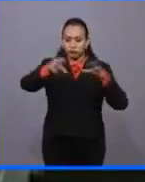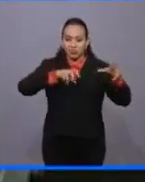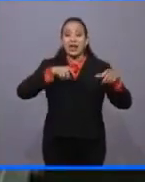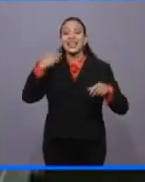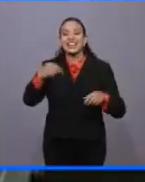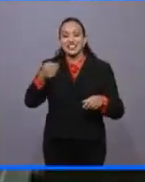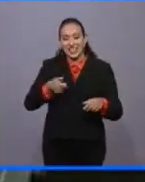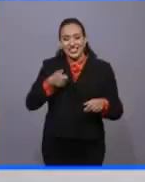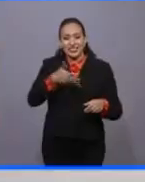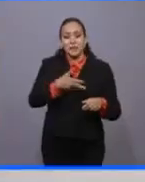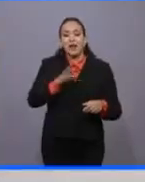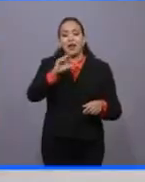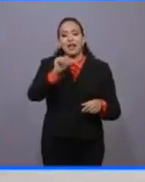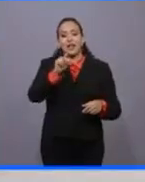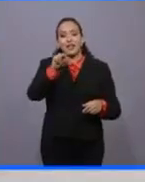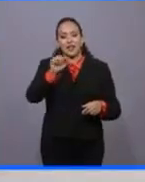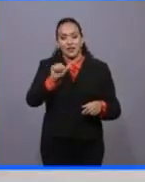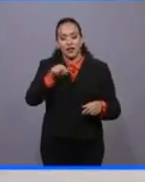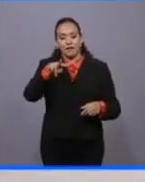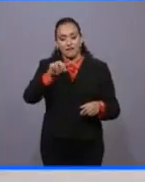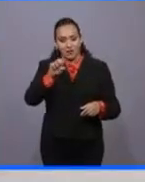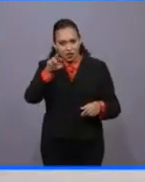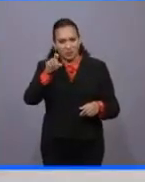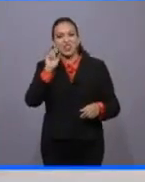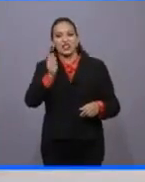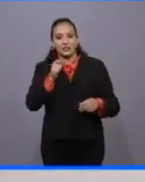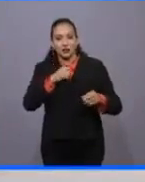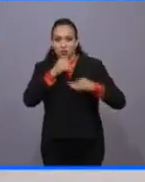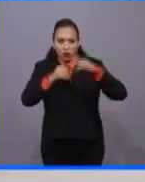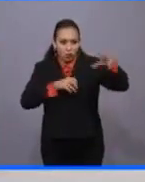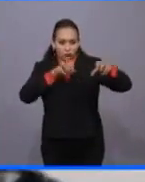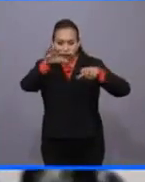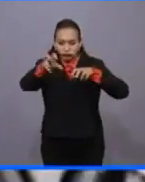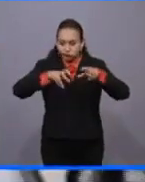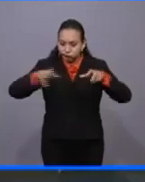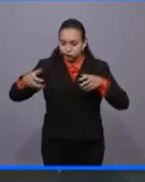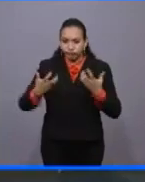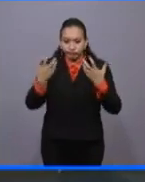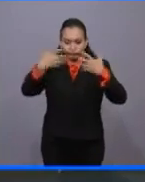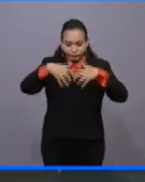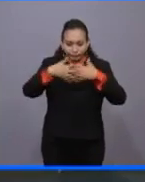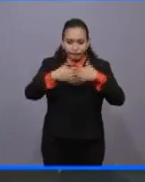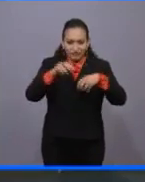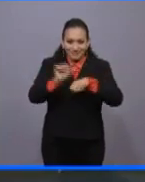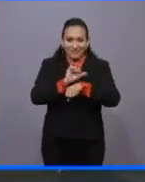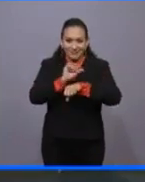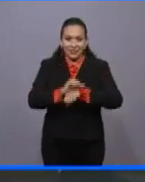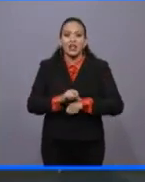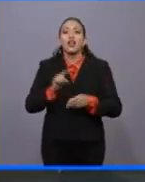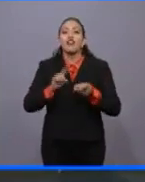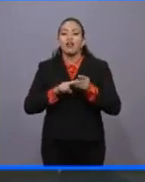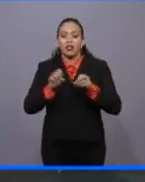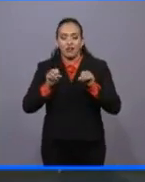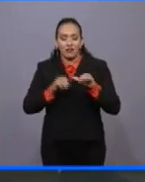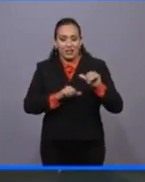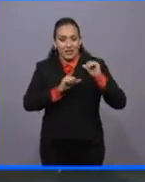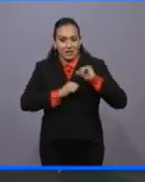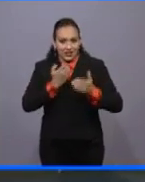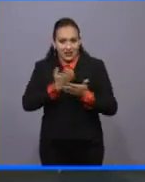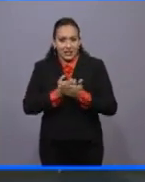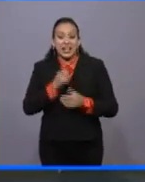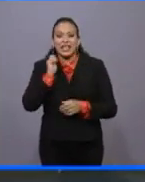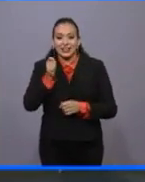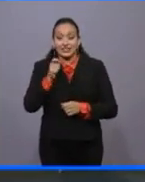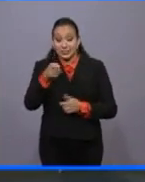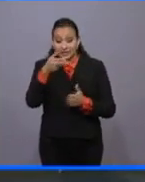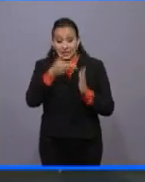esta manera, se llevó a cabo la presentación de la plataforma Valor de Frontera en la Secretaría de Economía. Se trata